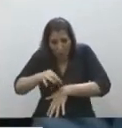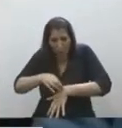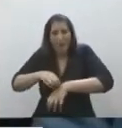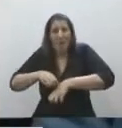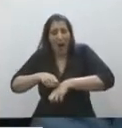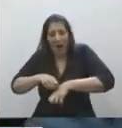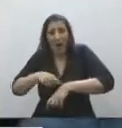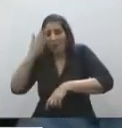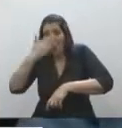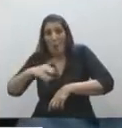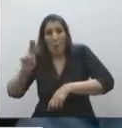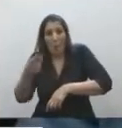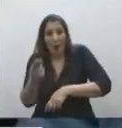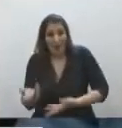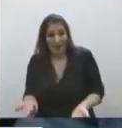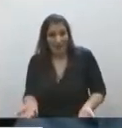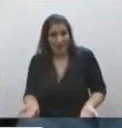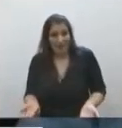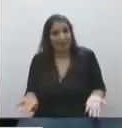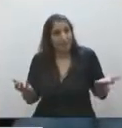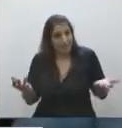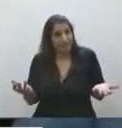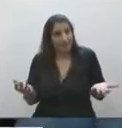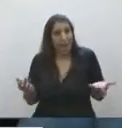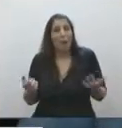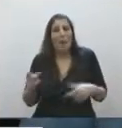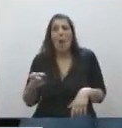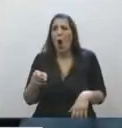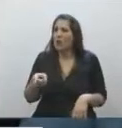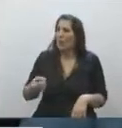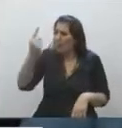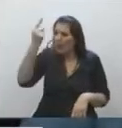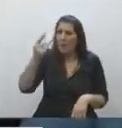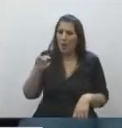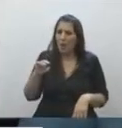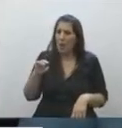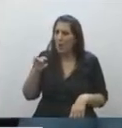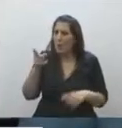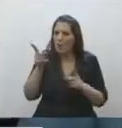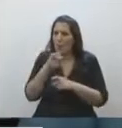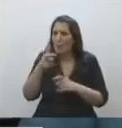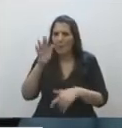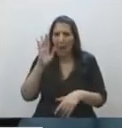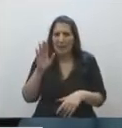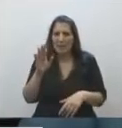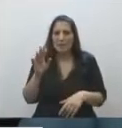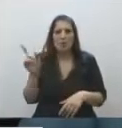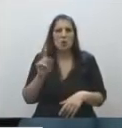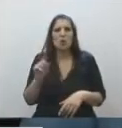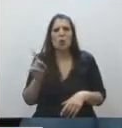han introducido algunos proyectos de ley que buscan ponerlo nuevamente en el tapete de discusiones.